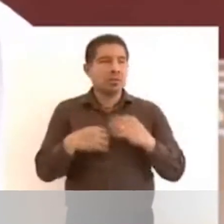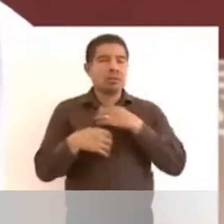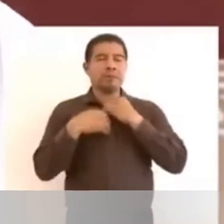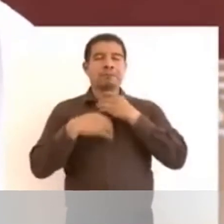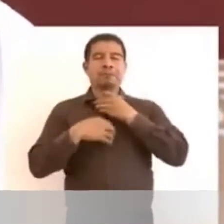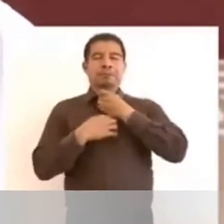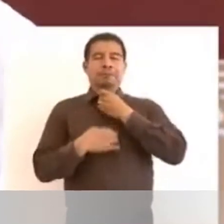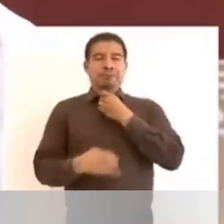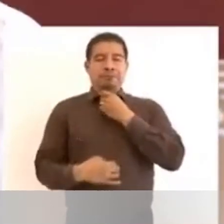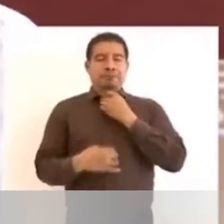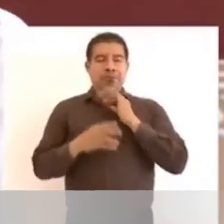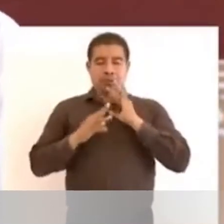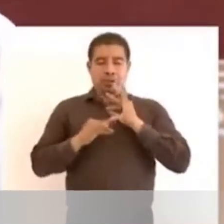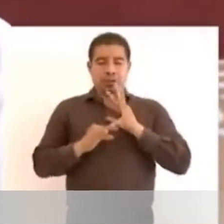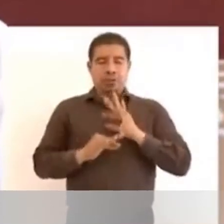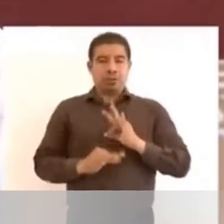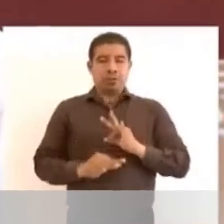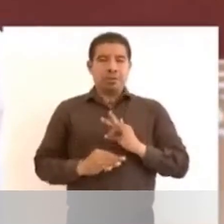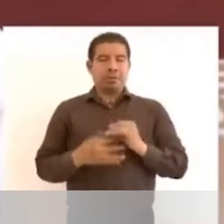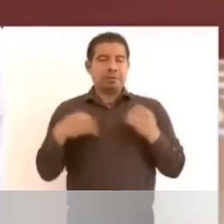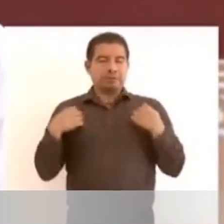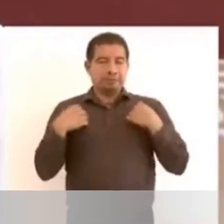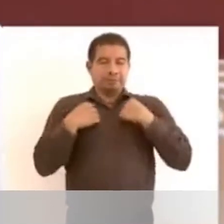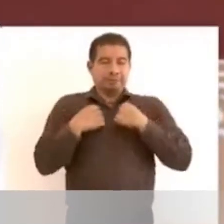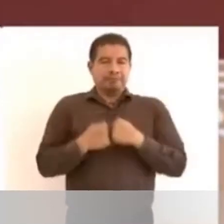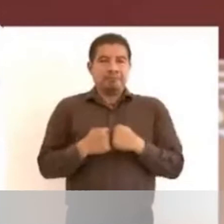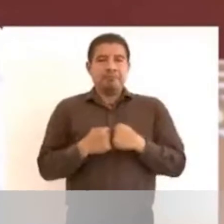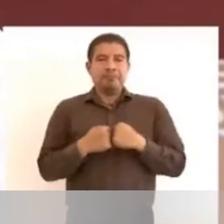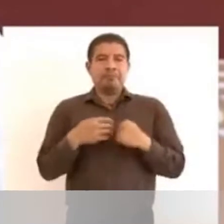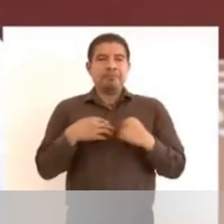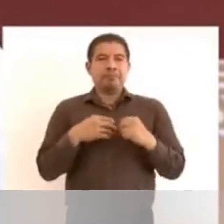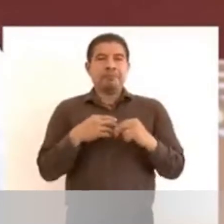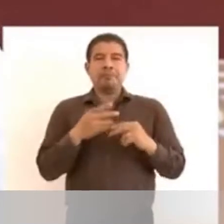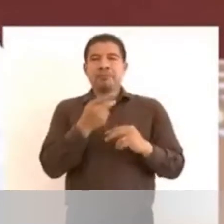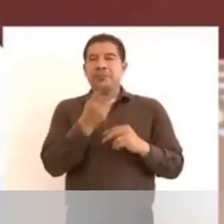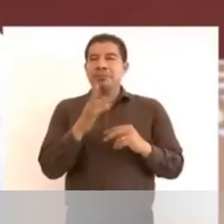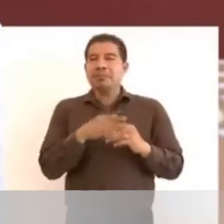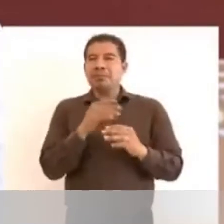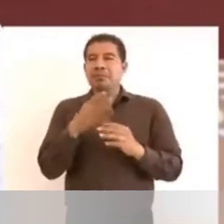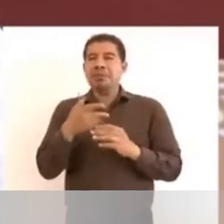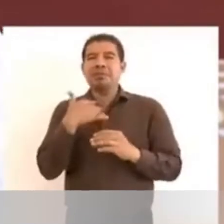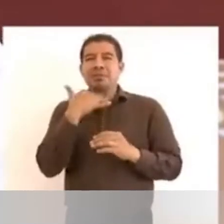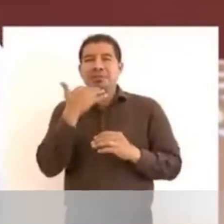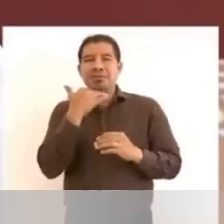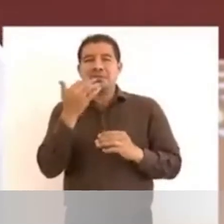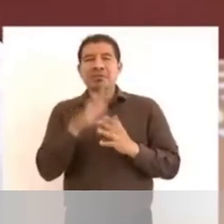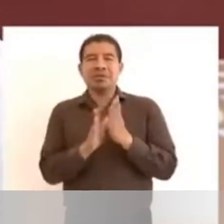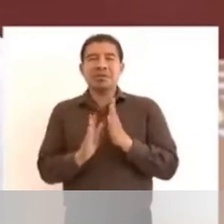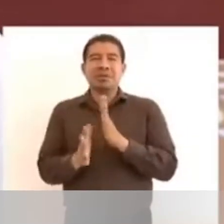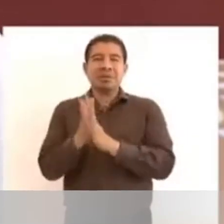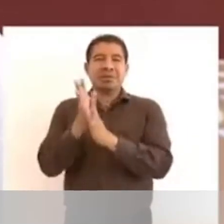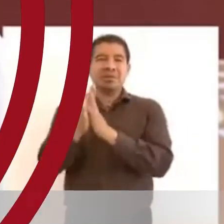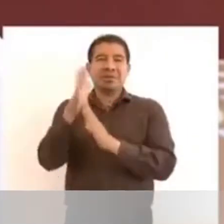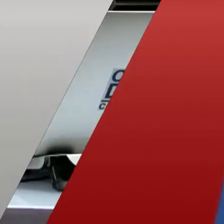corbatita, camisa, saquito, frente a los mugrosos de este lado que se suben y se bajan.